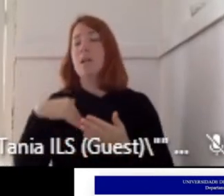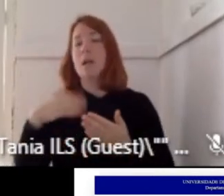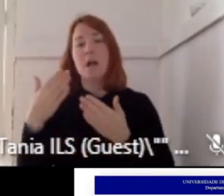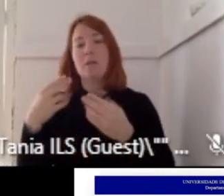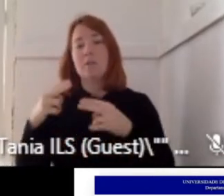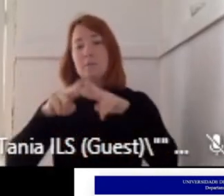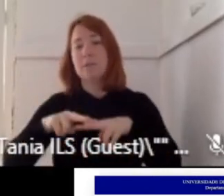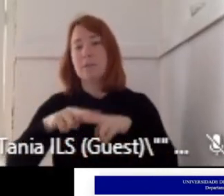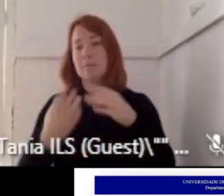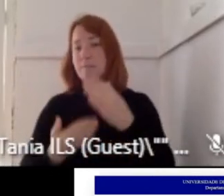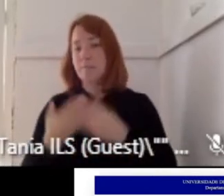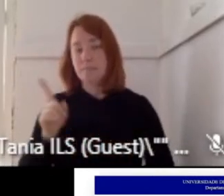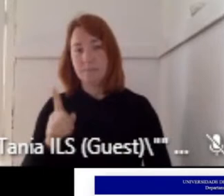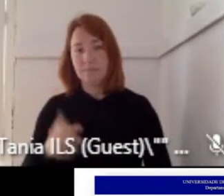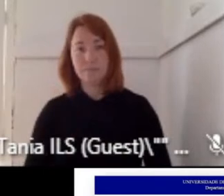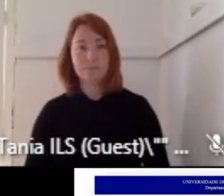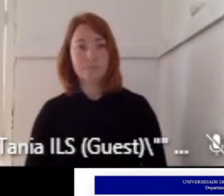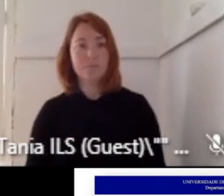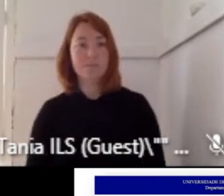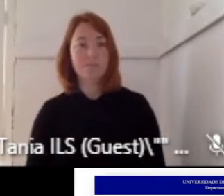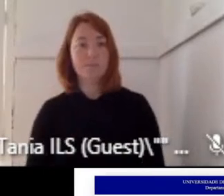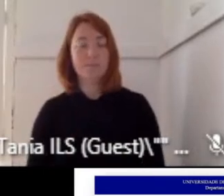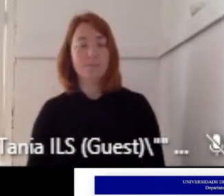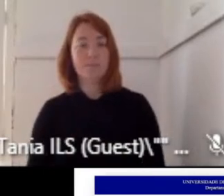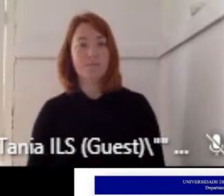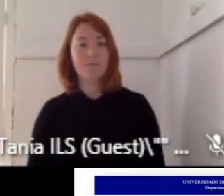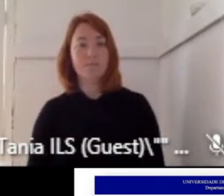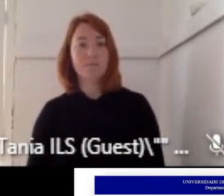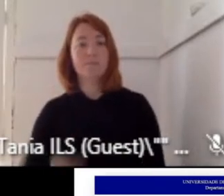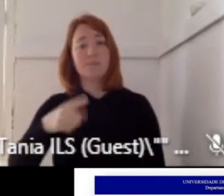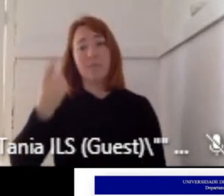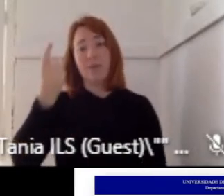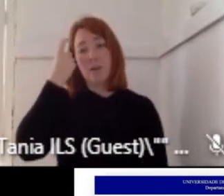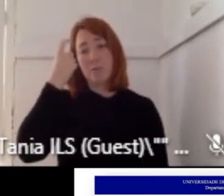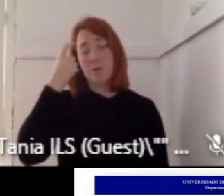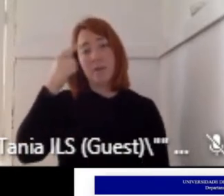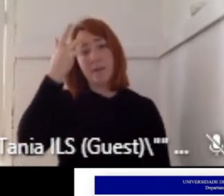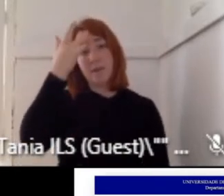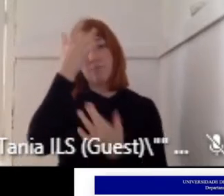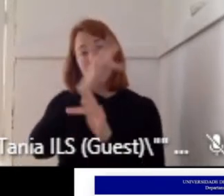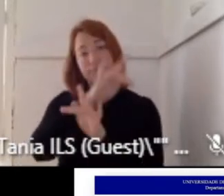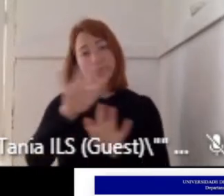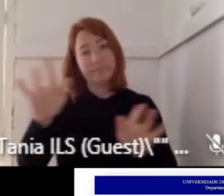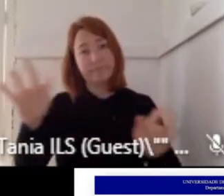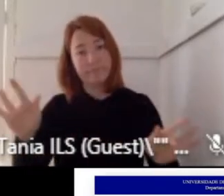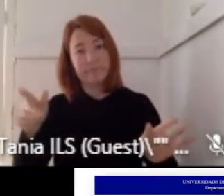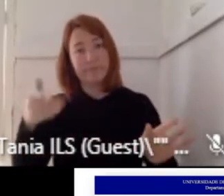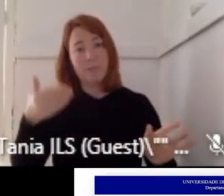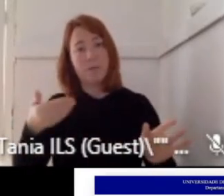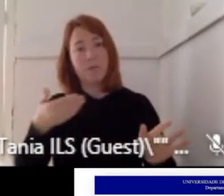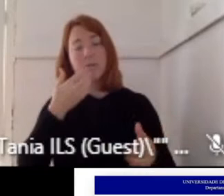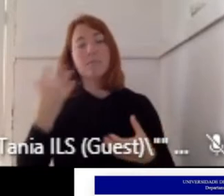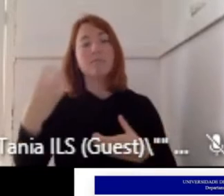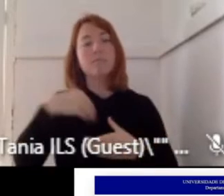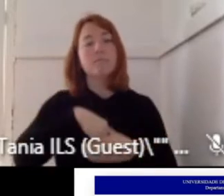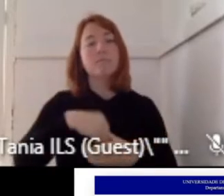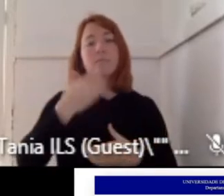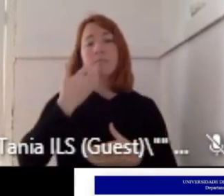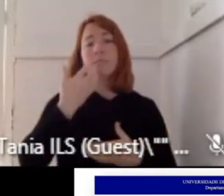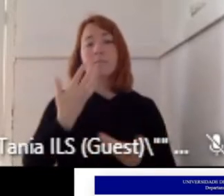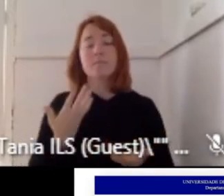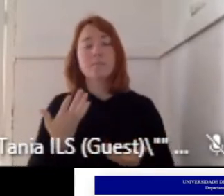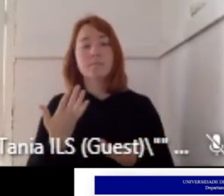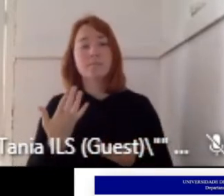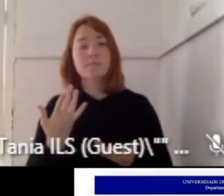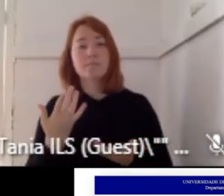es importante concienciar a nuestro alumnado de la importancia de incorporarla, por ejemplo, en el diseño de los equipos